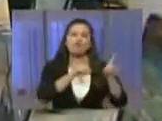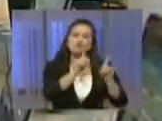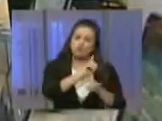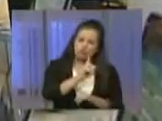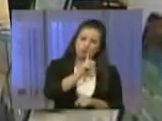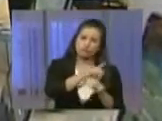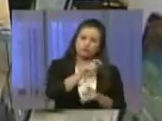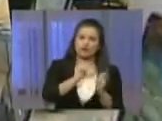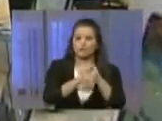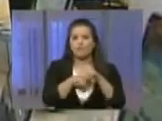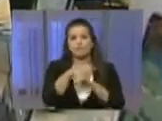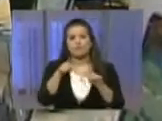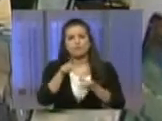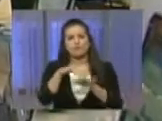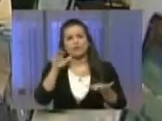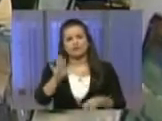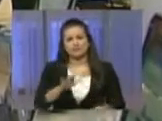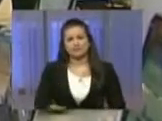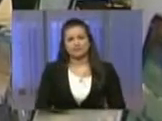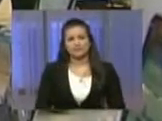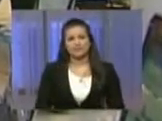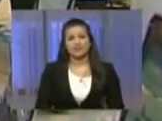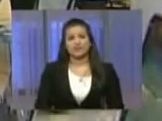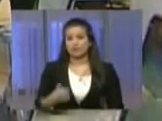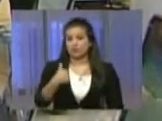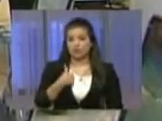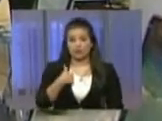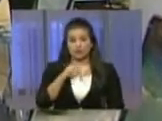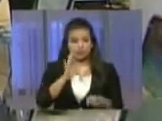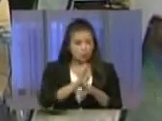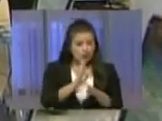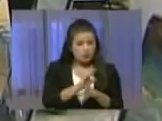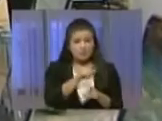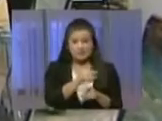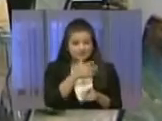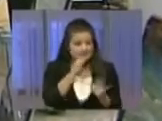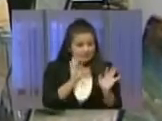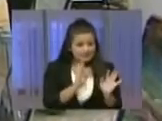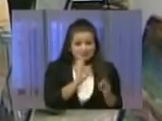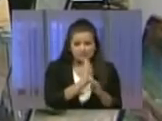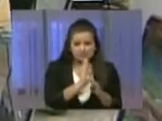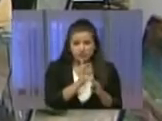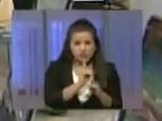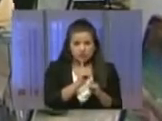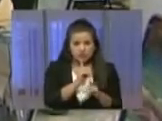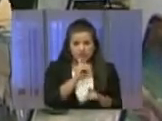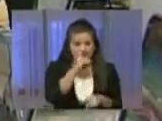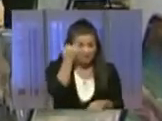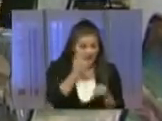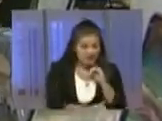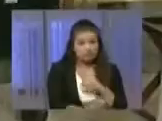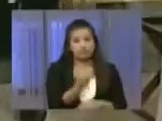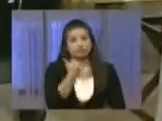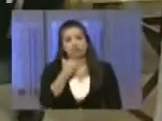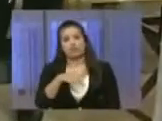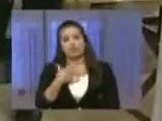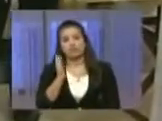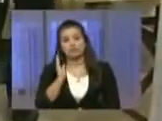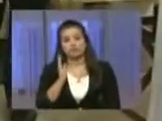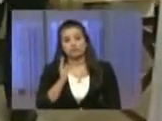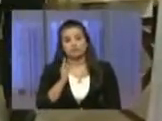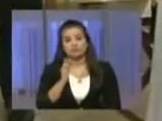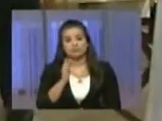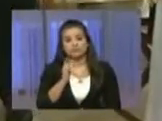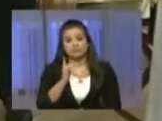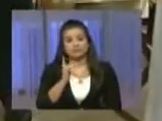excepciones y el que no Cuida lo que tiene a pedir se queda con la boca abierta oyeron Y eso no